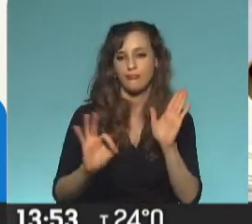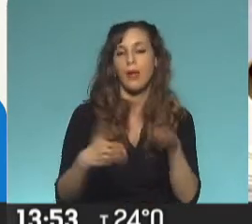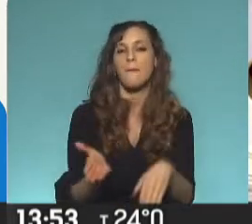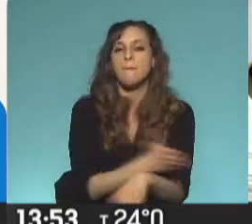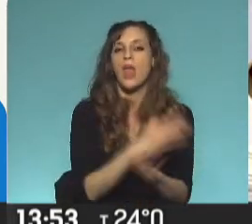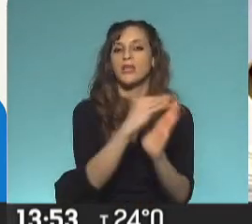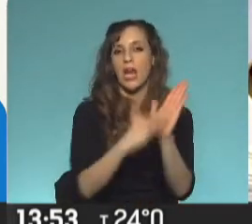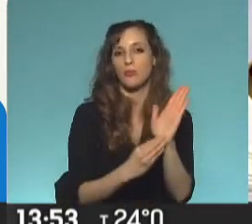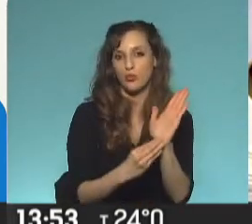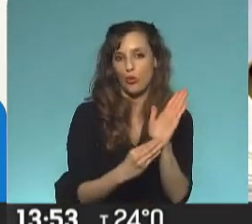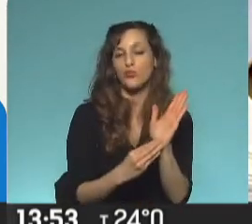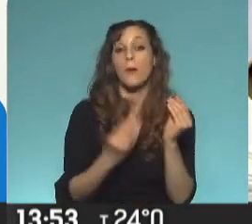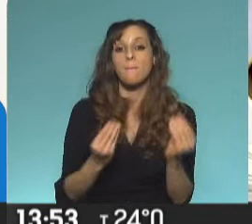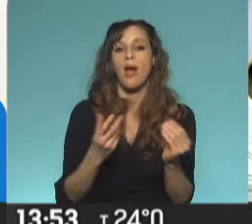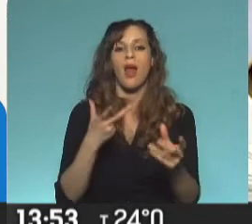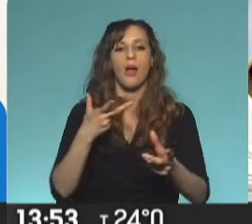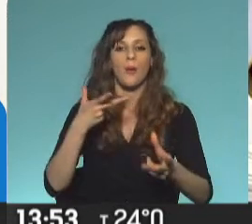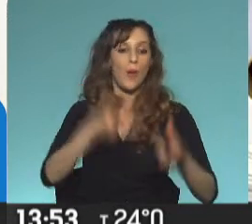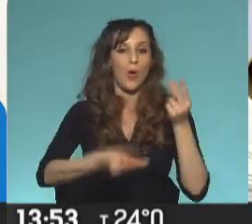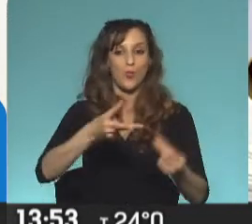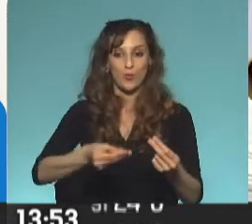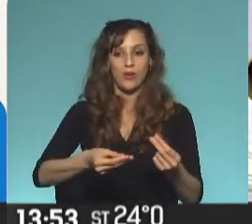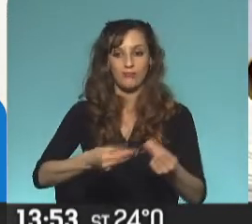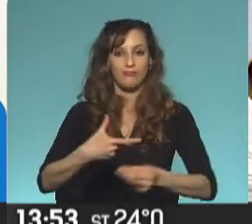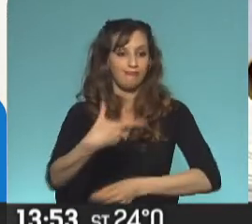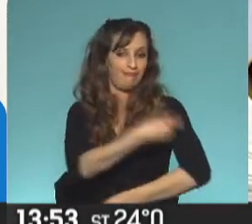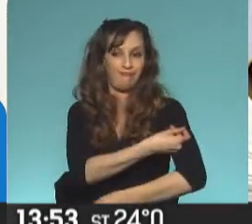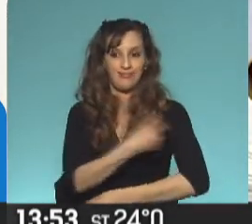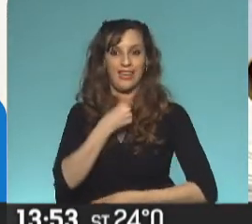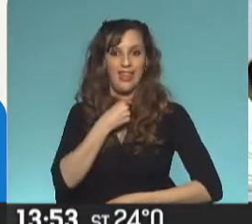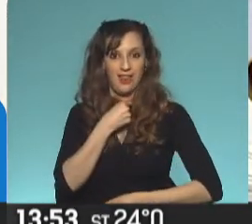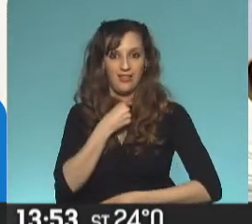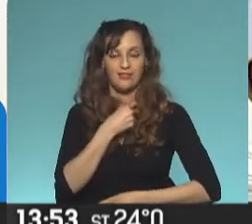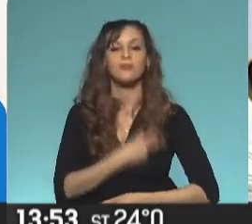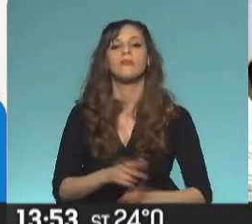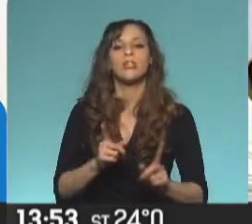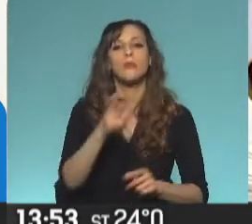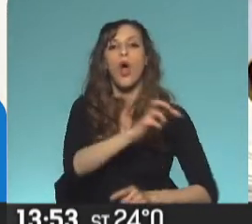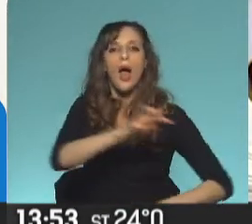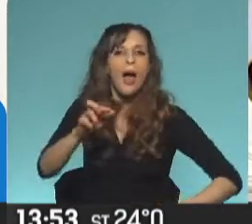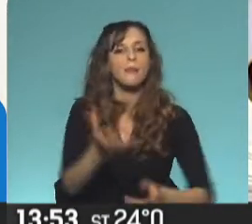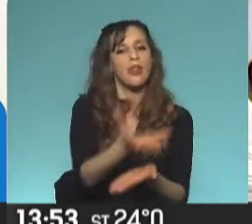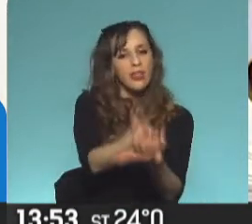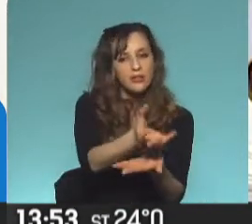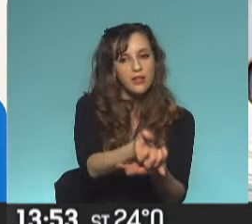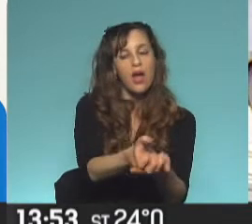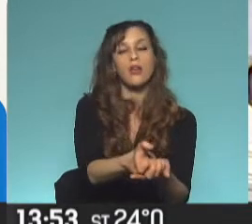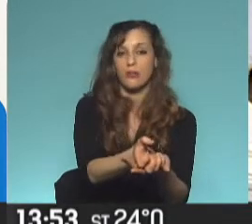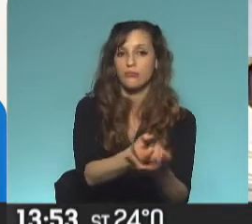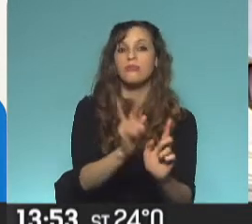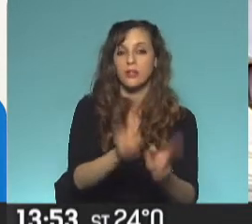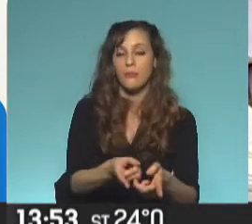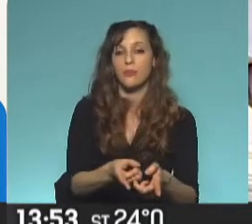para vacunarse en la provincia que son los que han optado por bajarse la aplicación o por inscribirse a partir